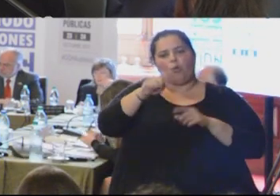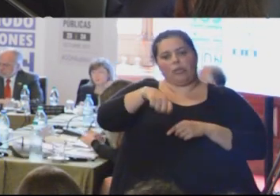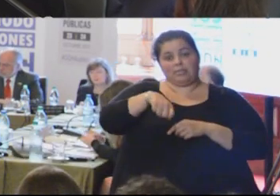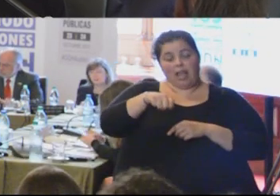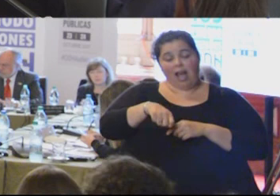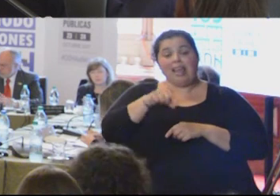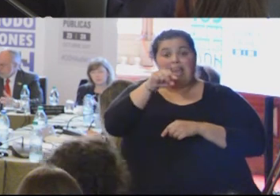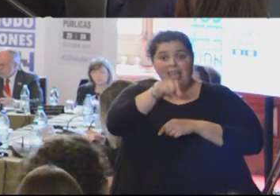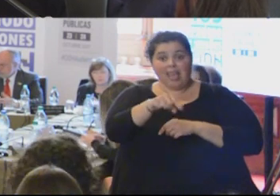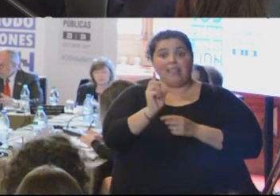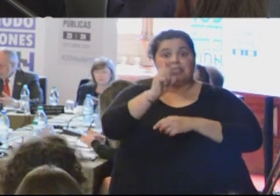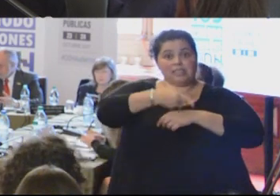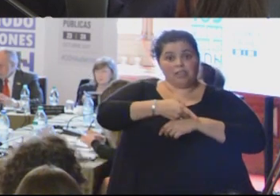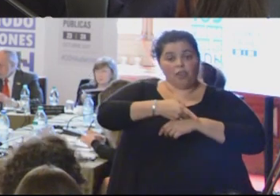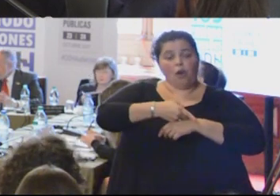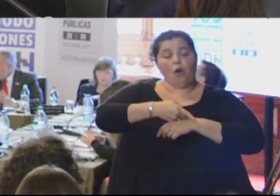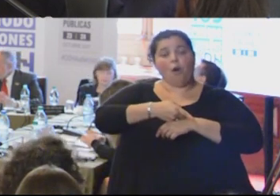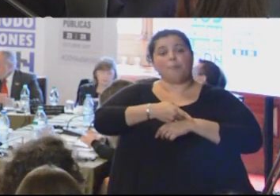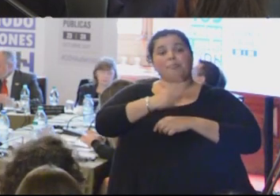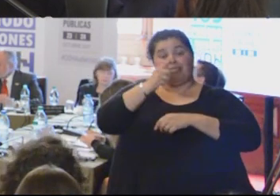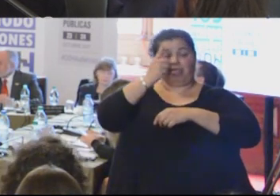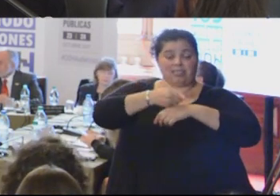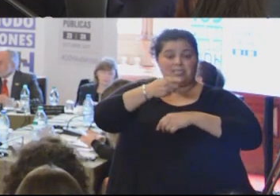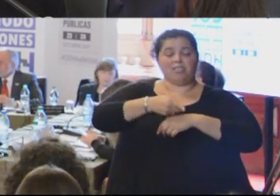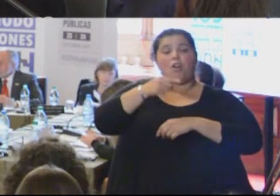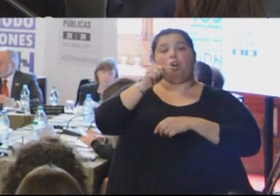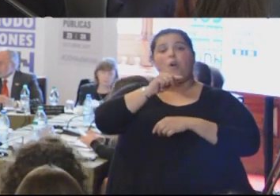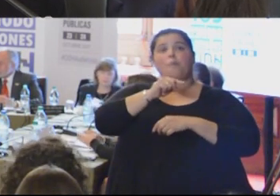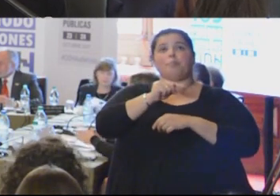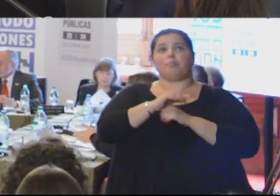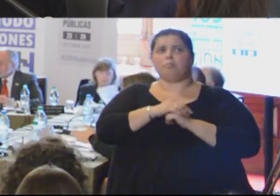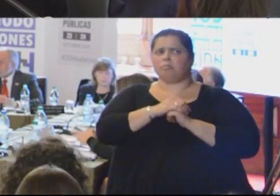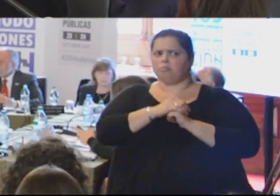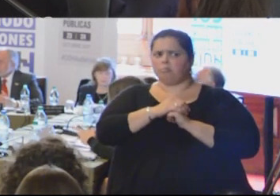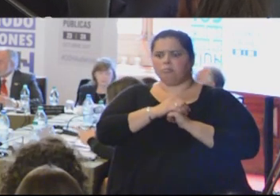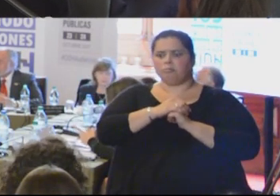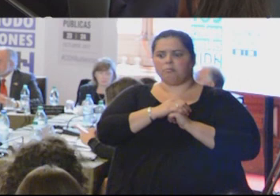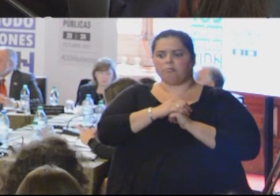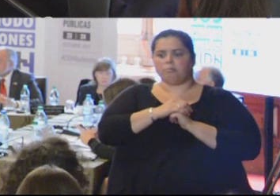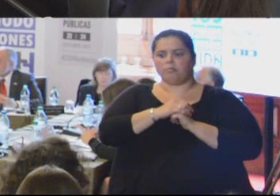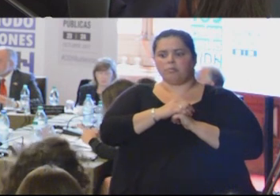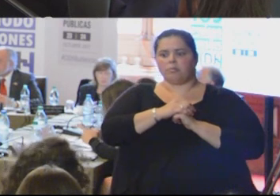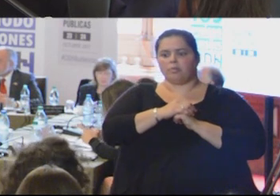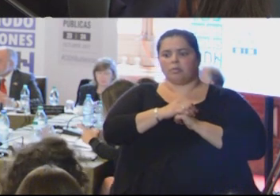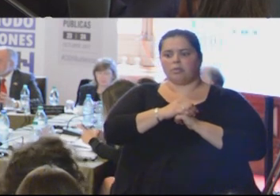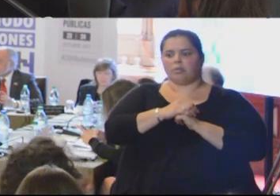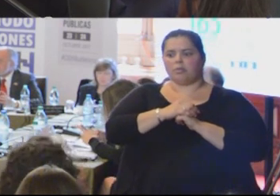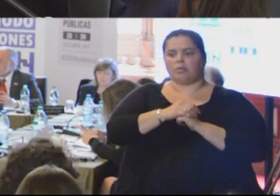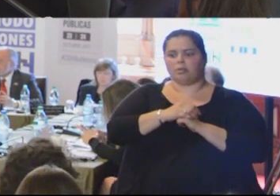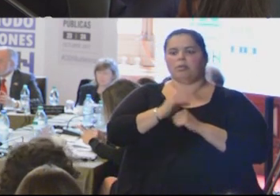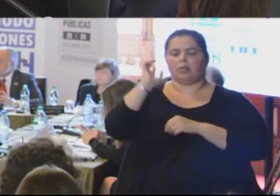de convocarlo a diligencia de formulación de imputación esa diligencia pocos días antes de llevarse a cabo